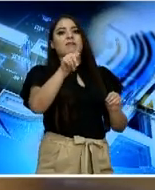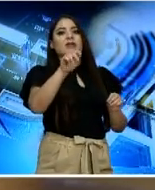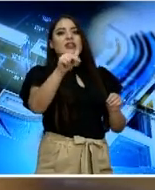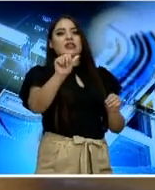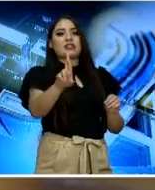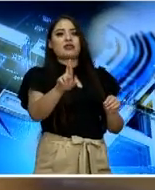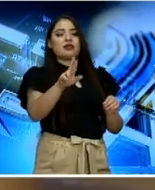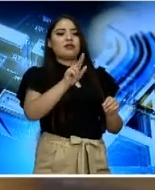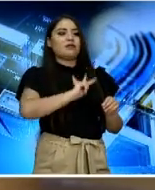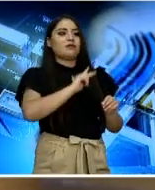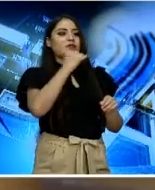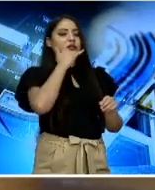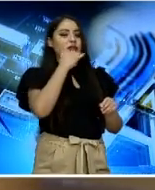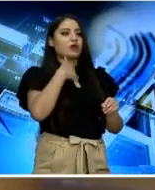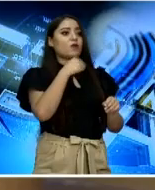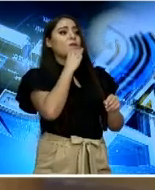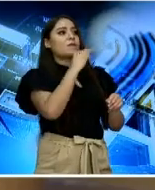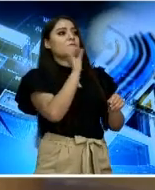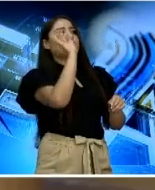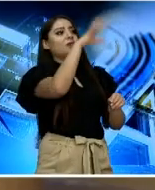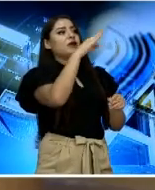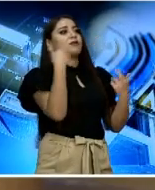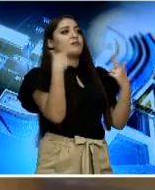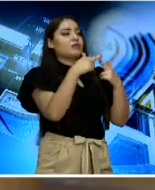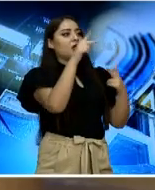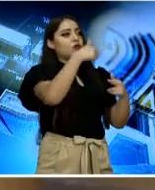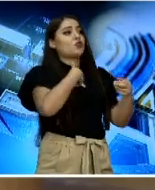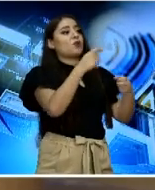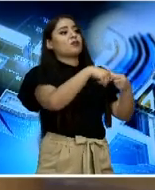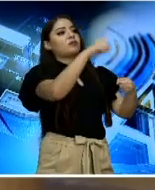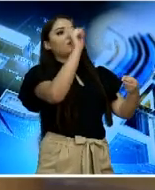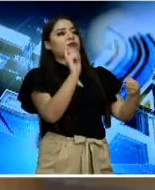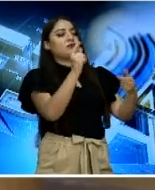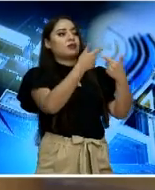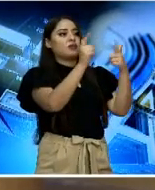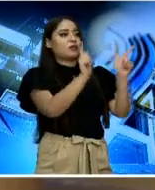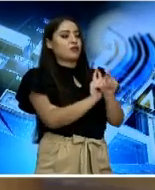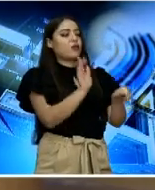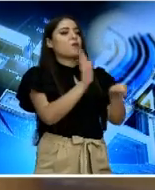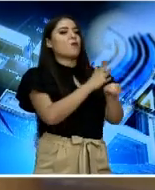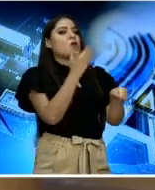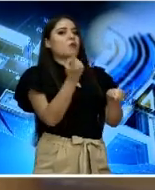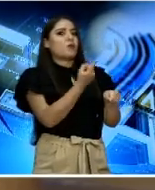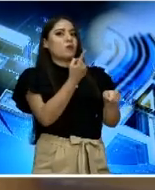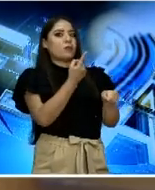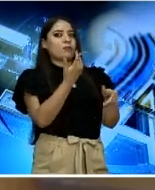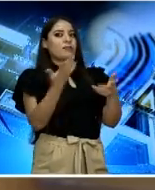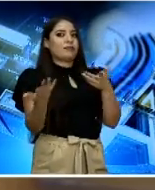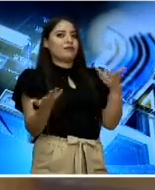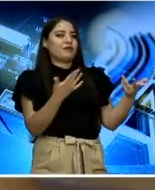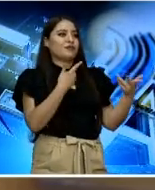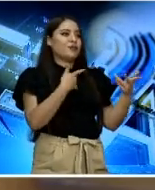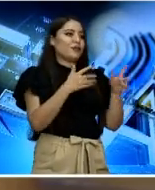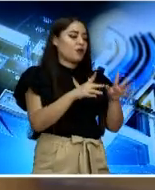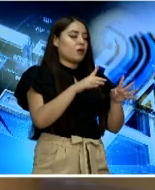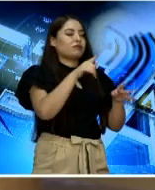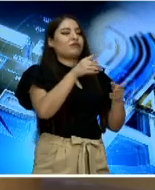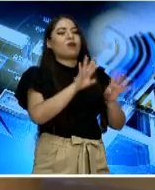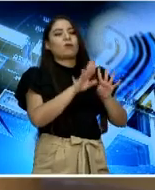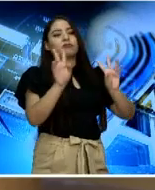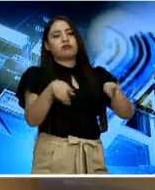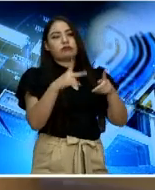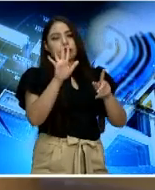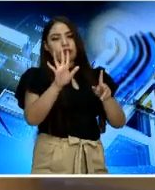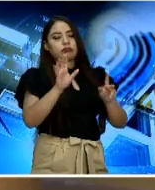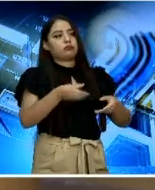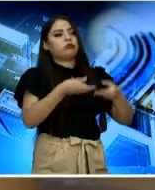a la maestra, le dije: maestra, me saldré del grupo porque tengo que empeñar mi celular, etcétera. A la